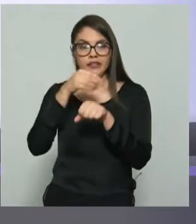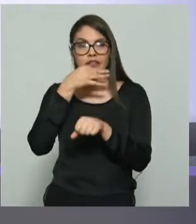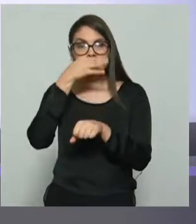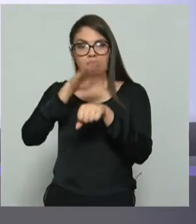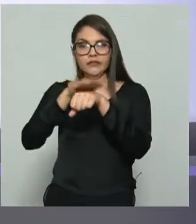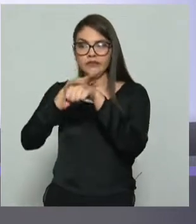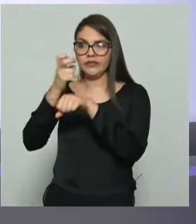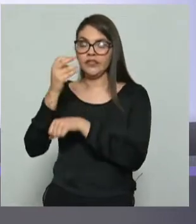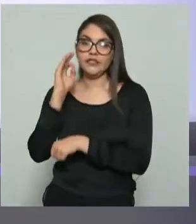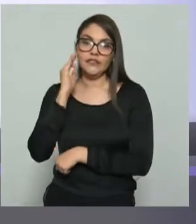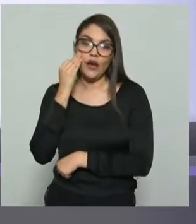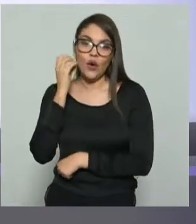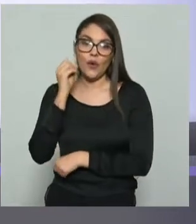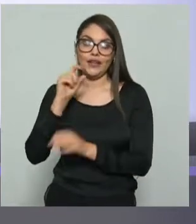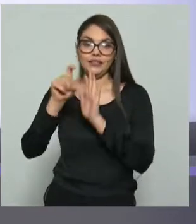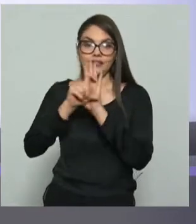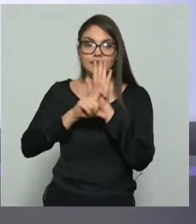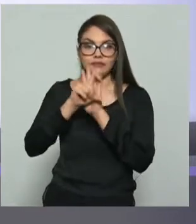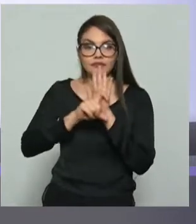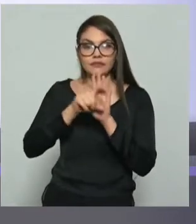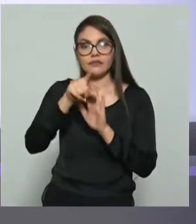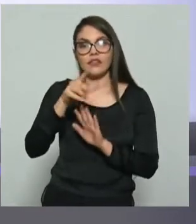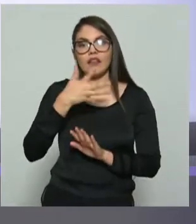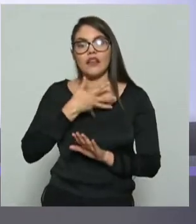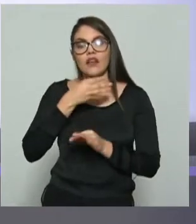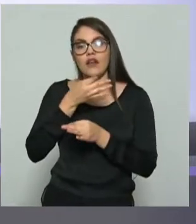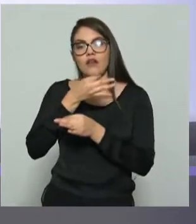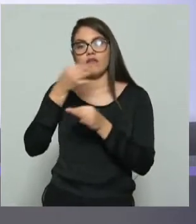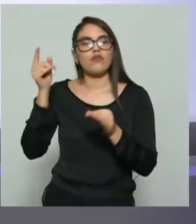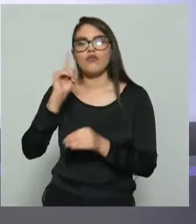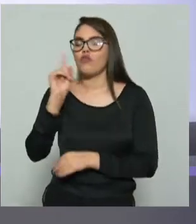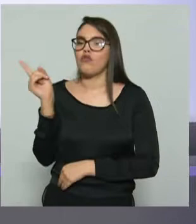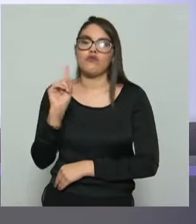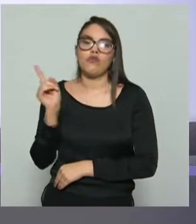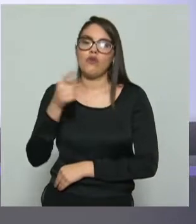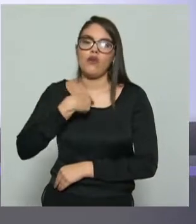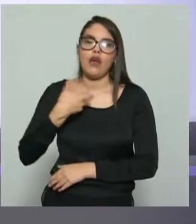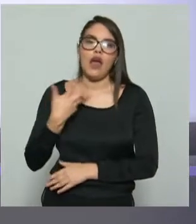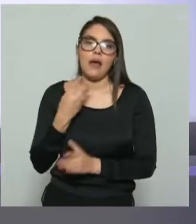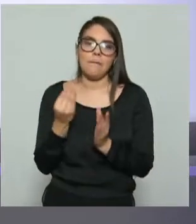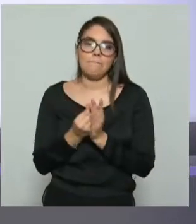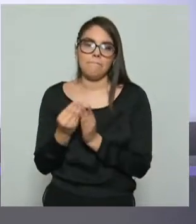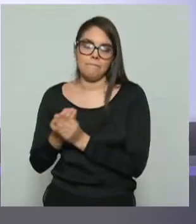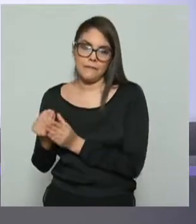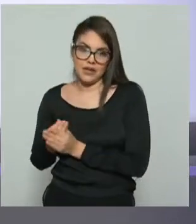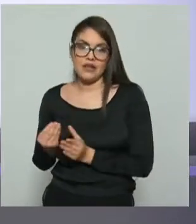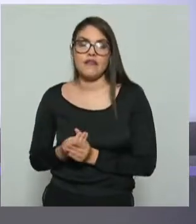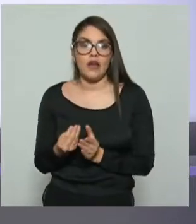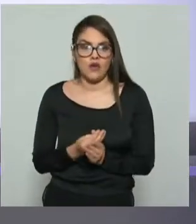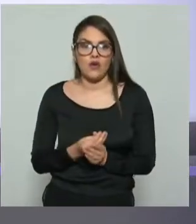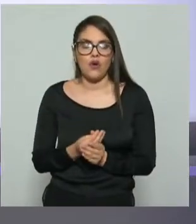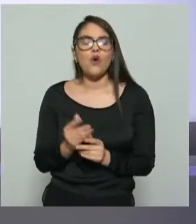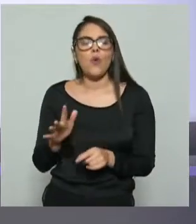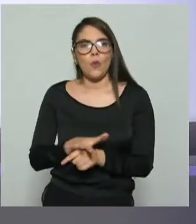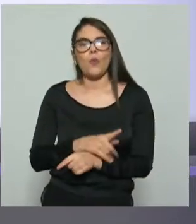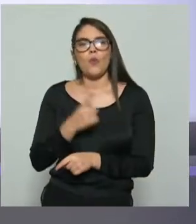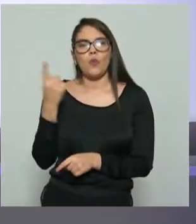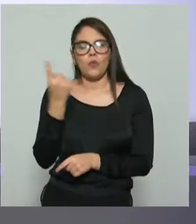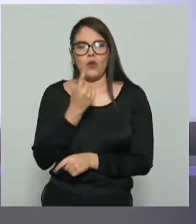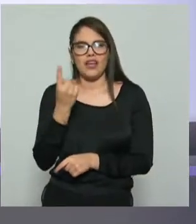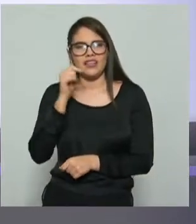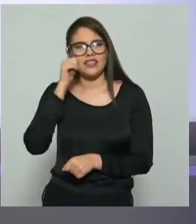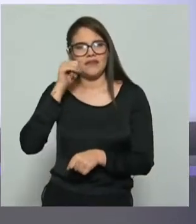de Facebook, de Instagram, de Twitter de forma pública, sino lo hacemos por medios privados, y sobre todo